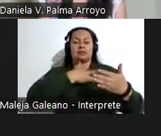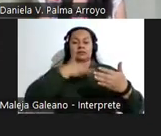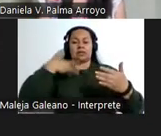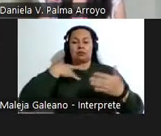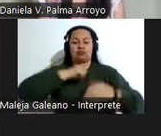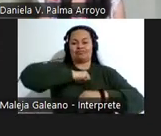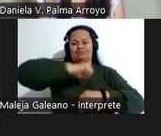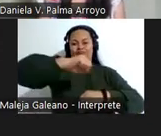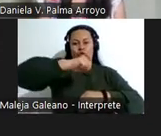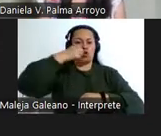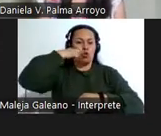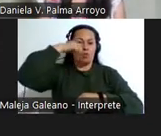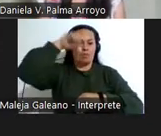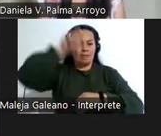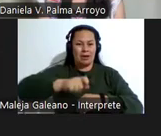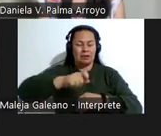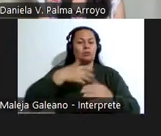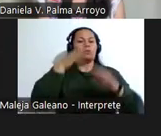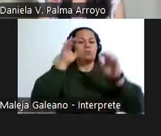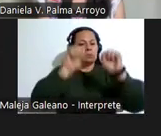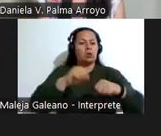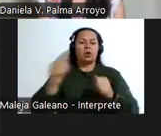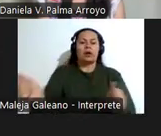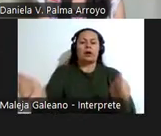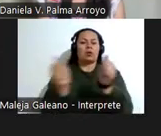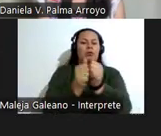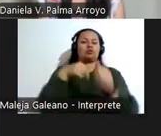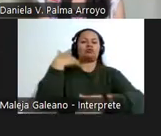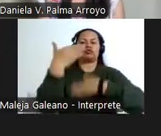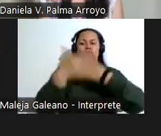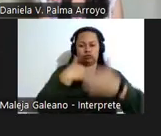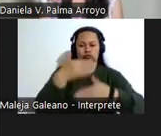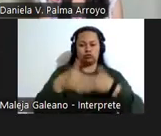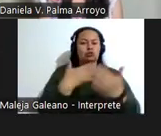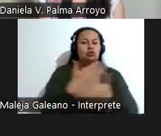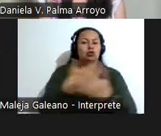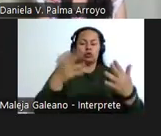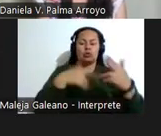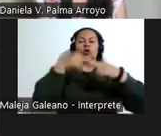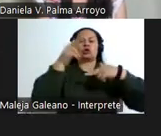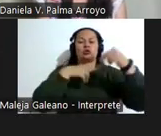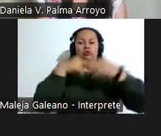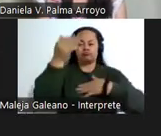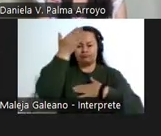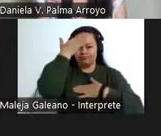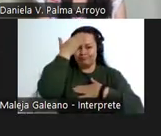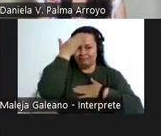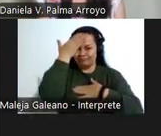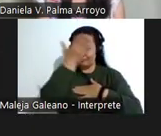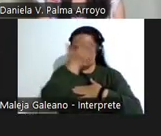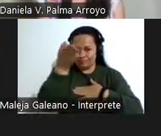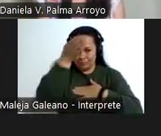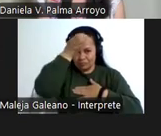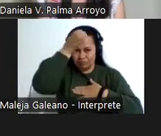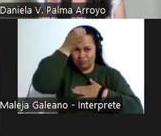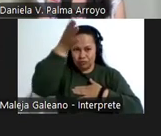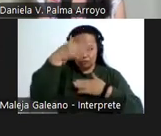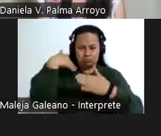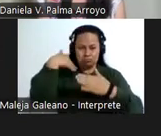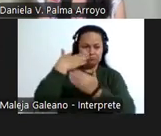poder acompañarles en este proceso de construcción de saber y un saber